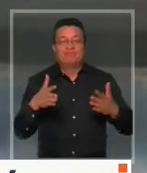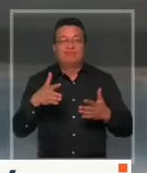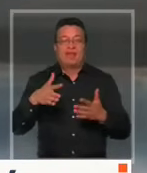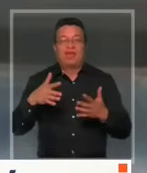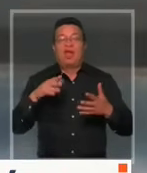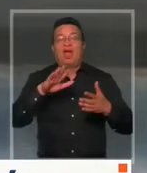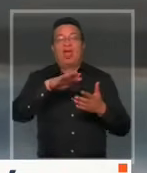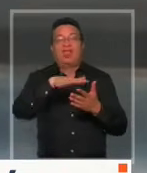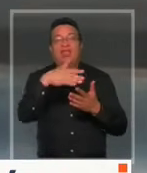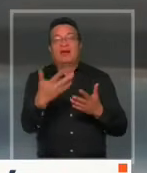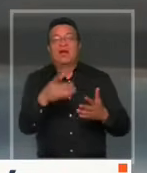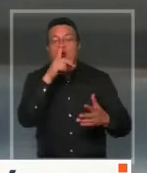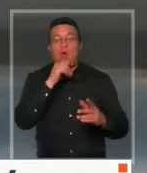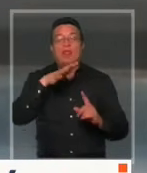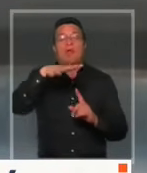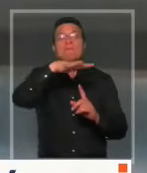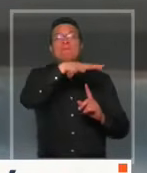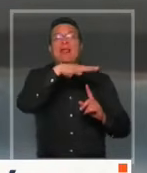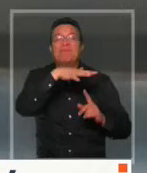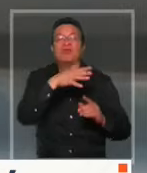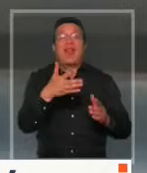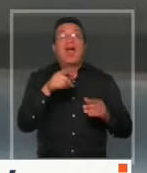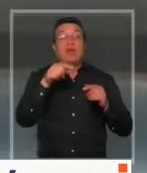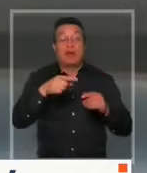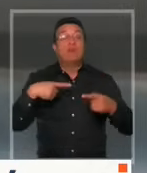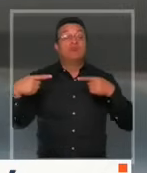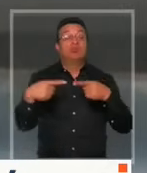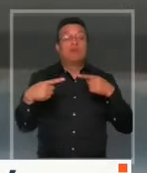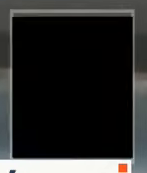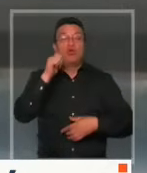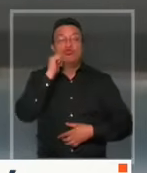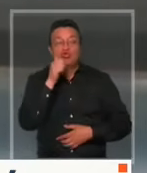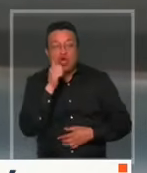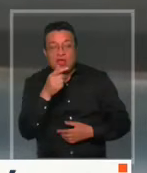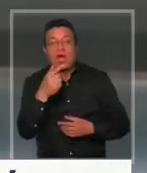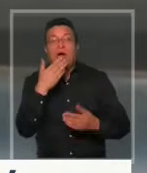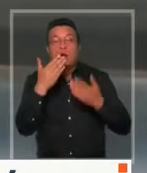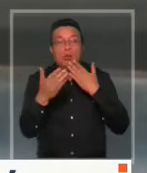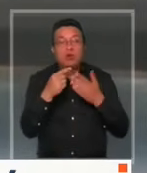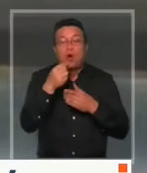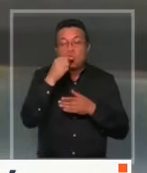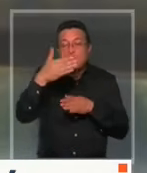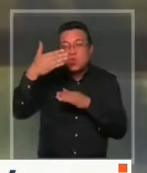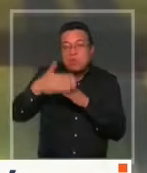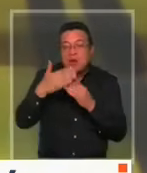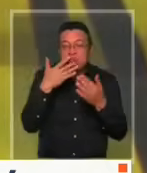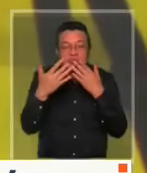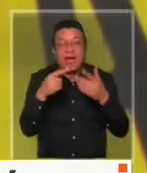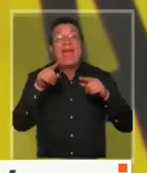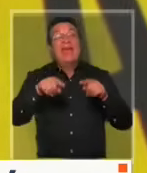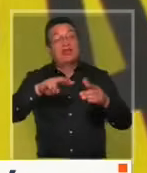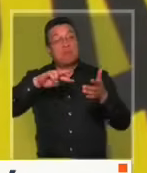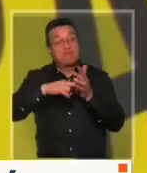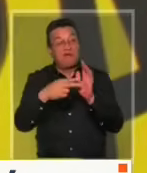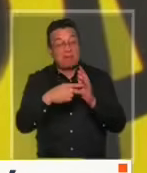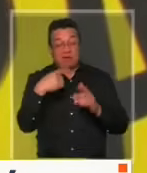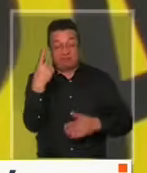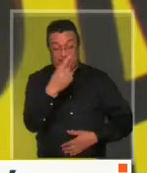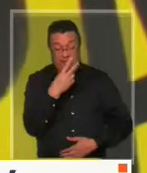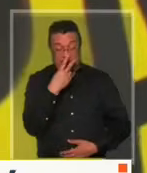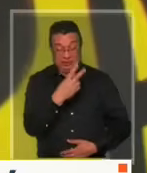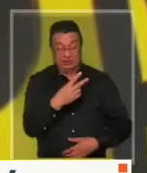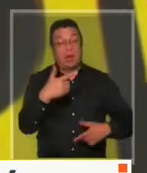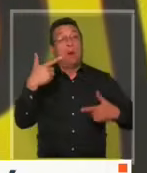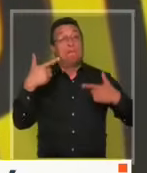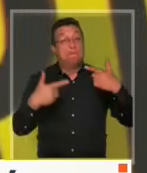un poco a merced de las disputas de todos los días, de la contingencia, del corto plazo, y eso dificulta que la miremos con una política que